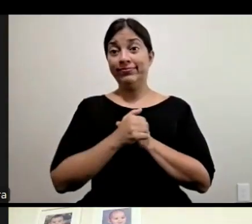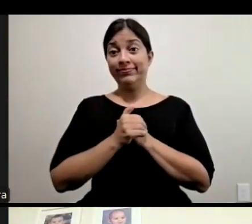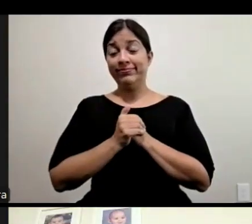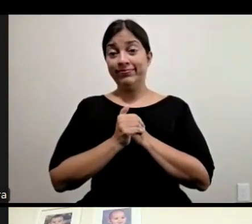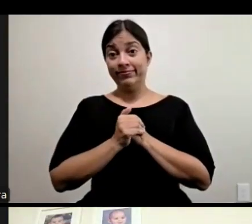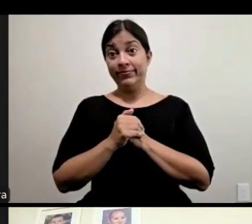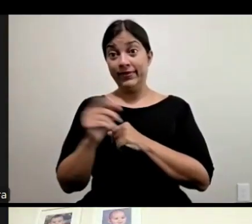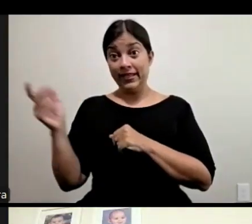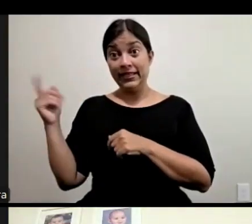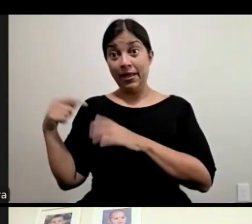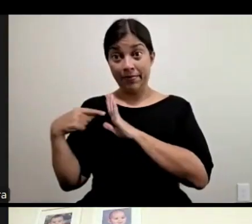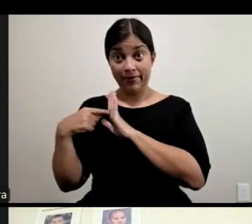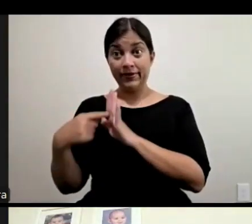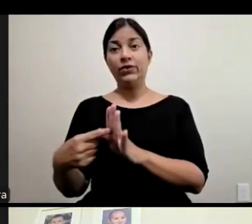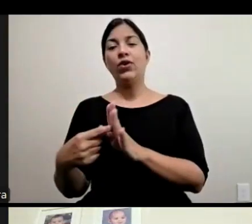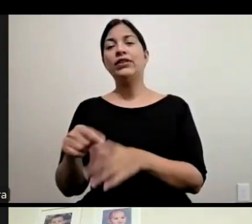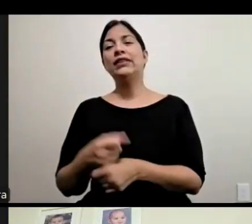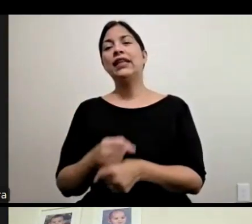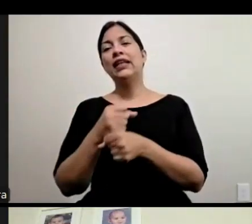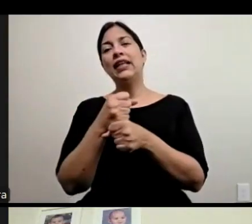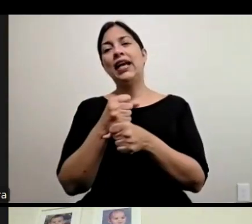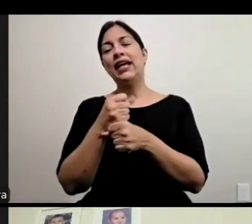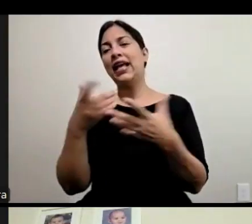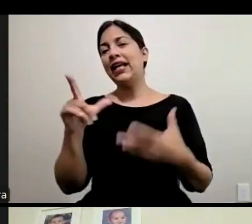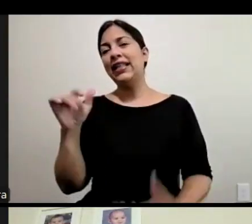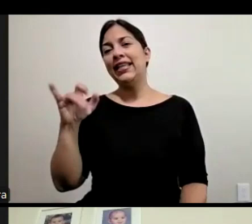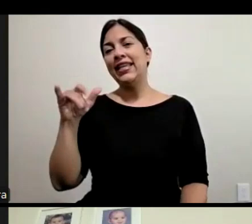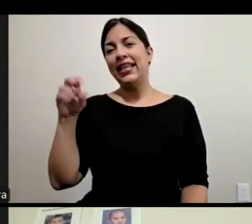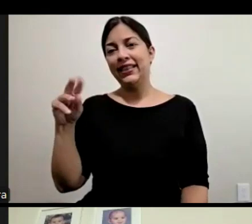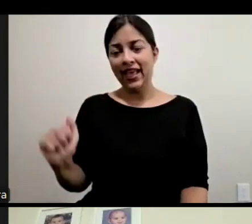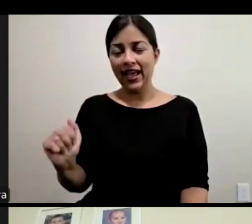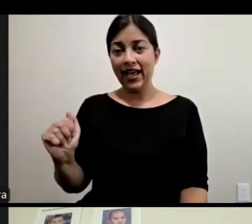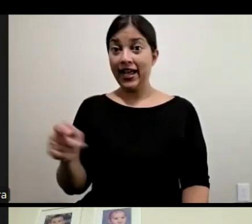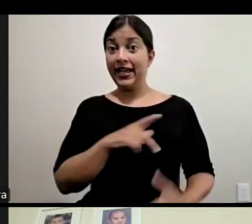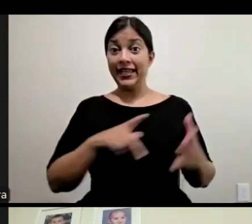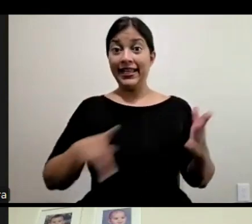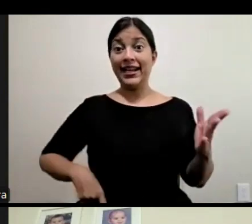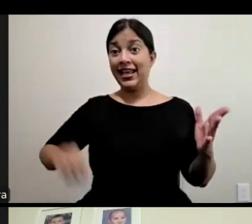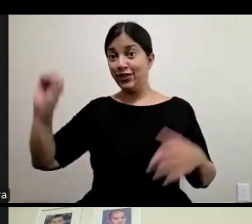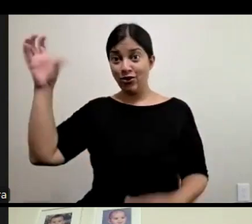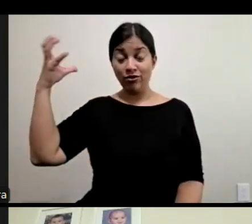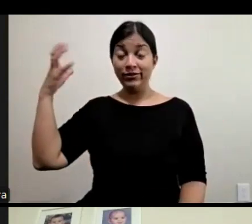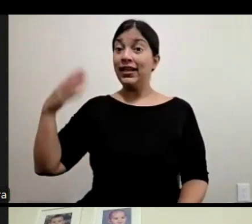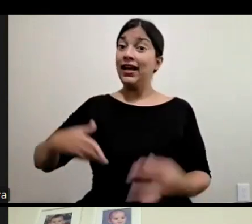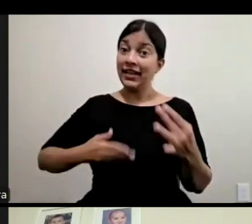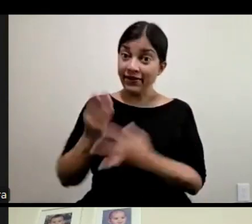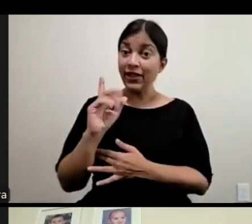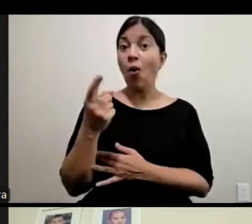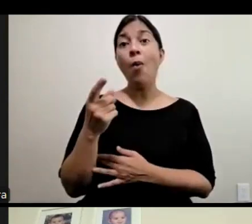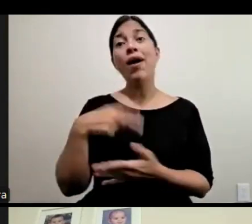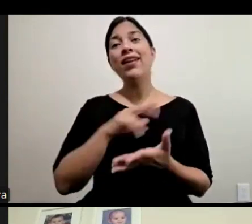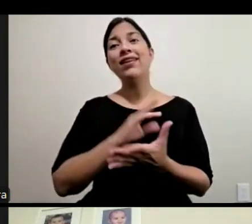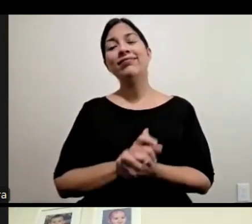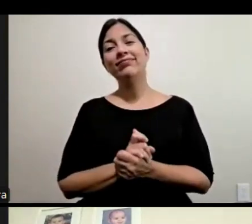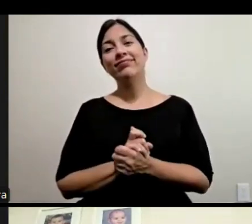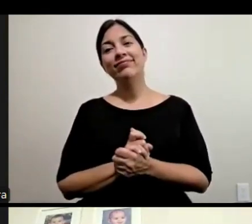presentó y se crea esta leyenda del Rey Sol. Y fue a través de un baile. Mira como tú.